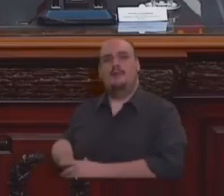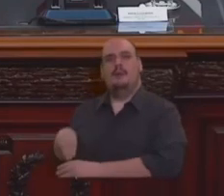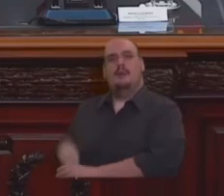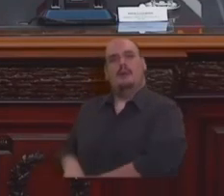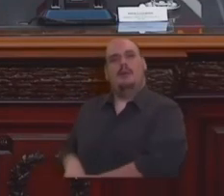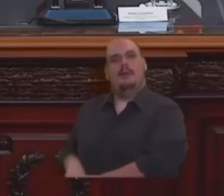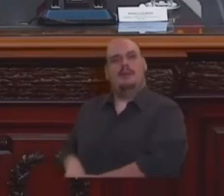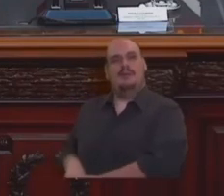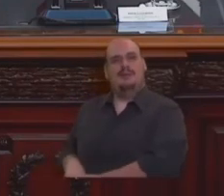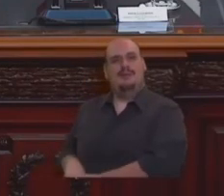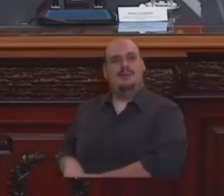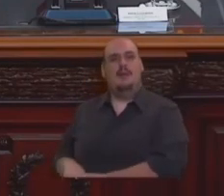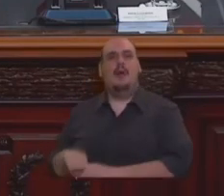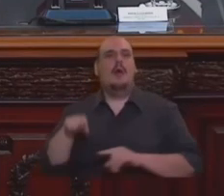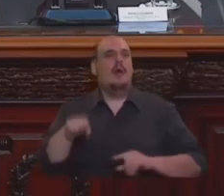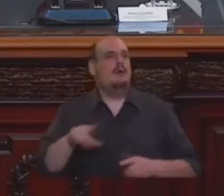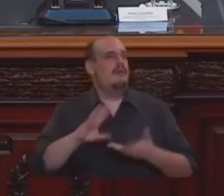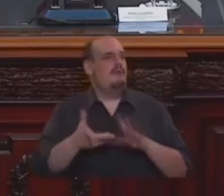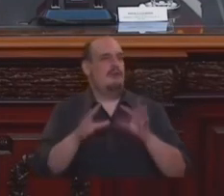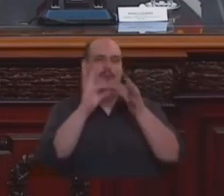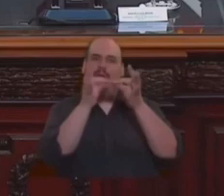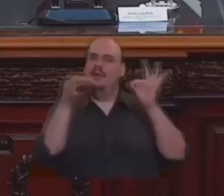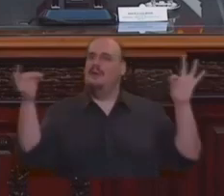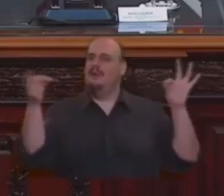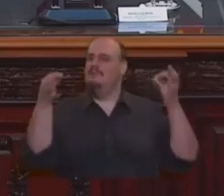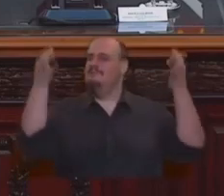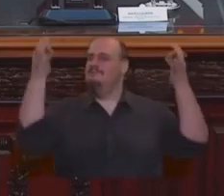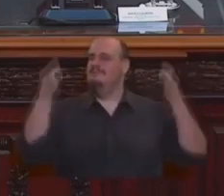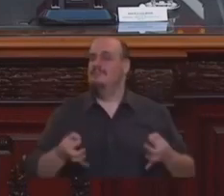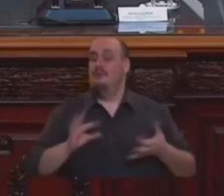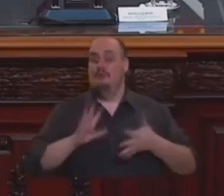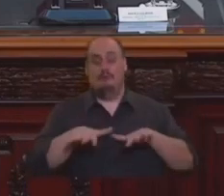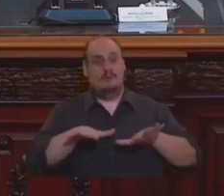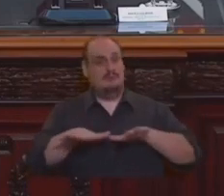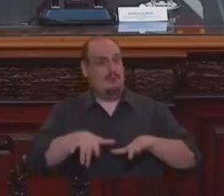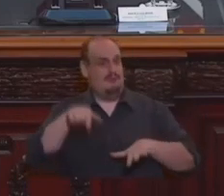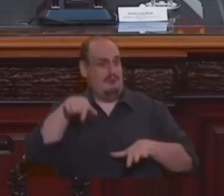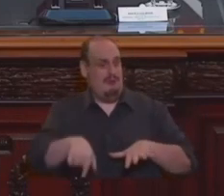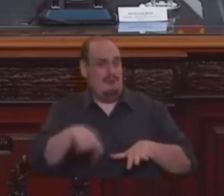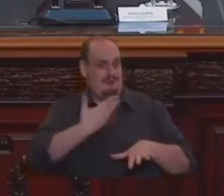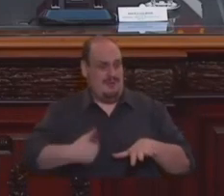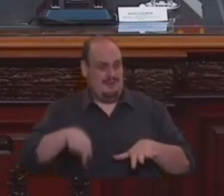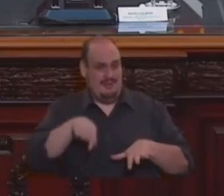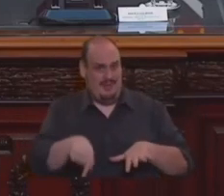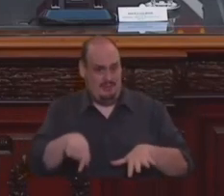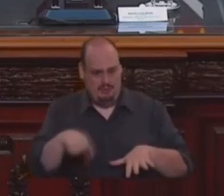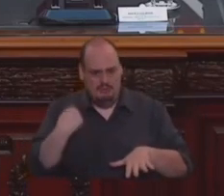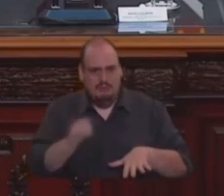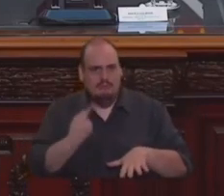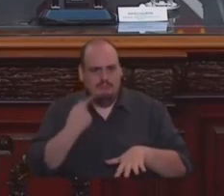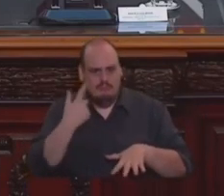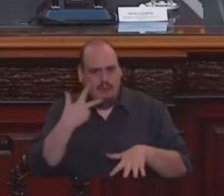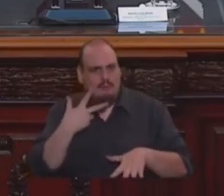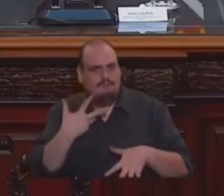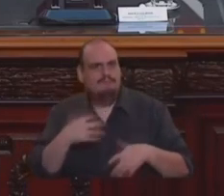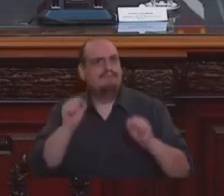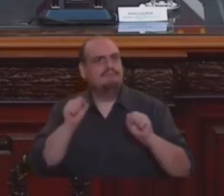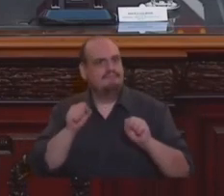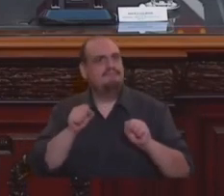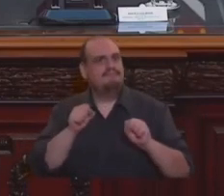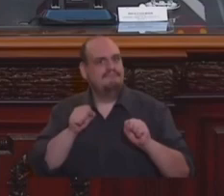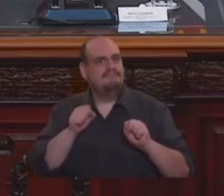Es esa tal vez la mejor definición que podemos dar de la situación en la que hemos encontrado el Estado. Una organización